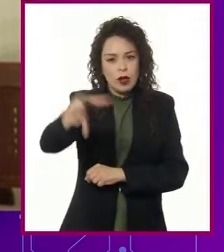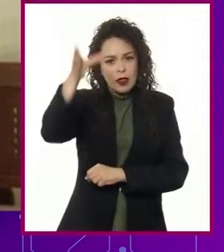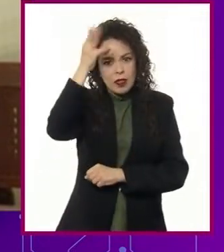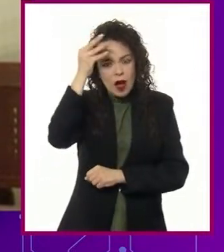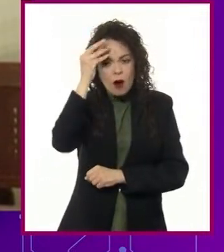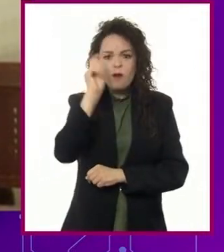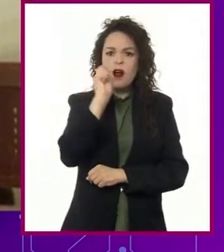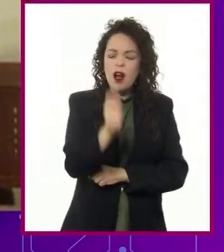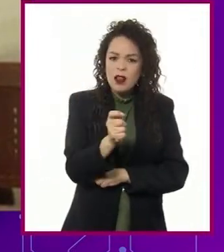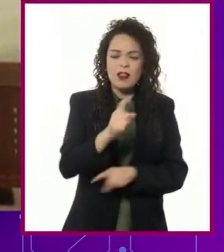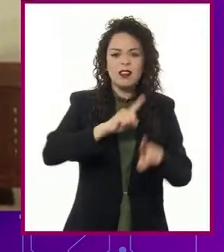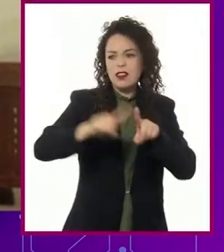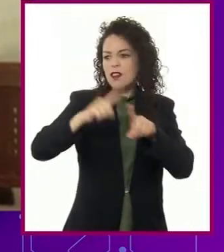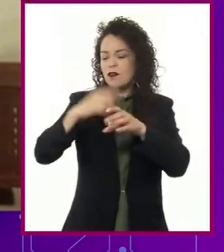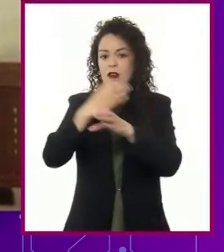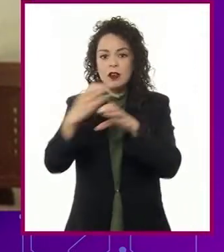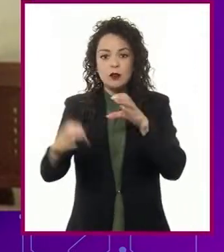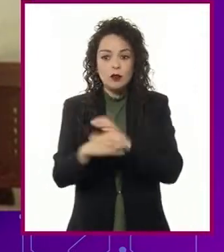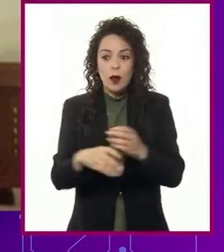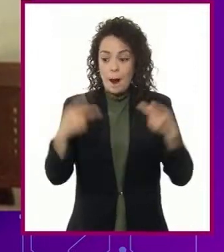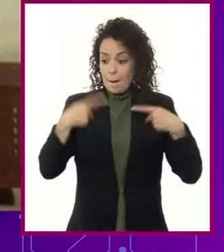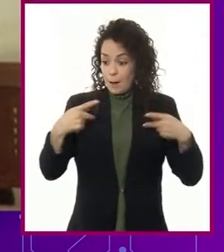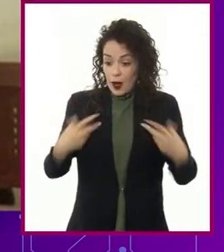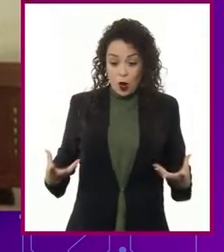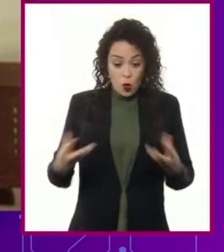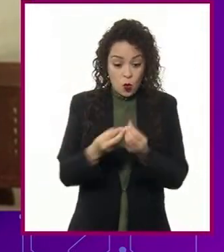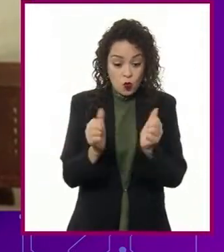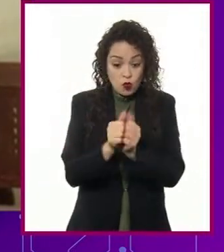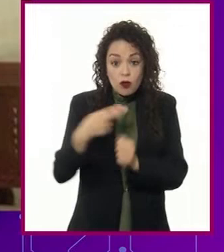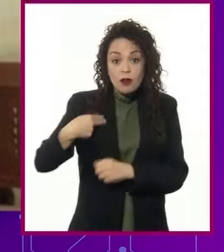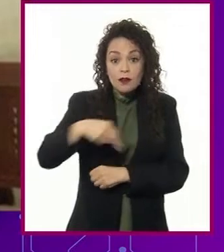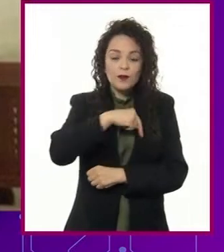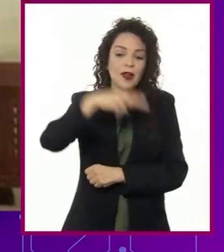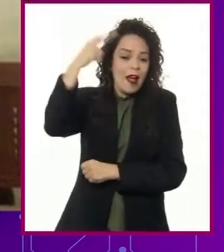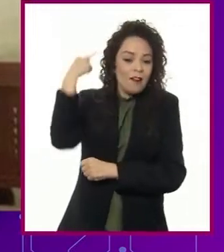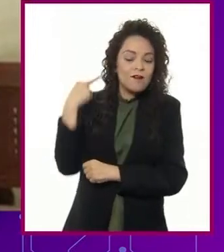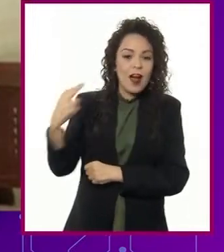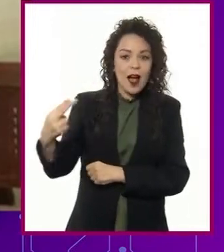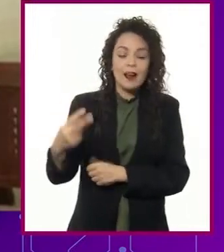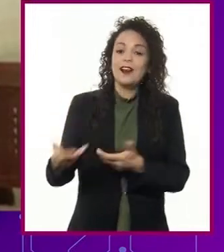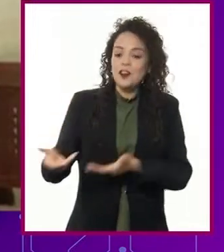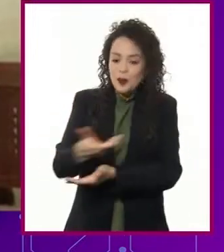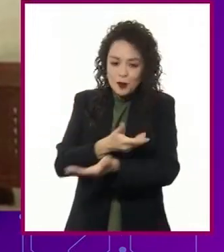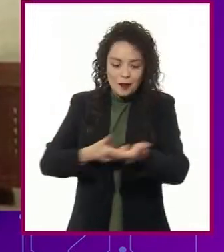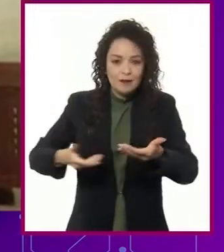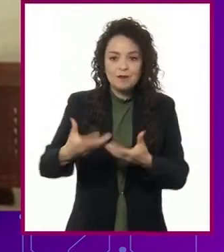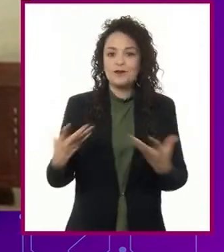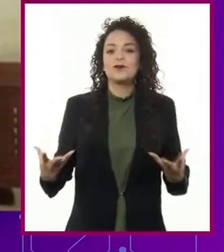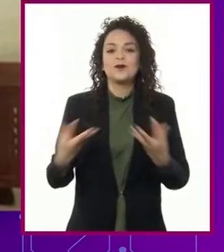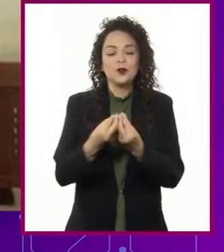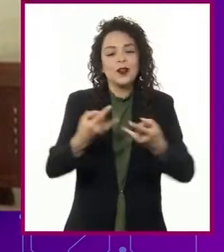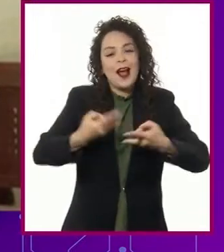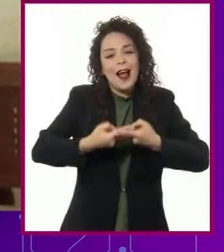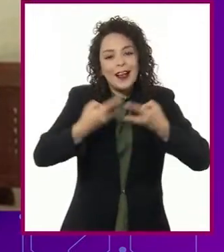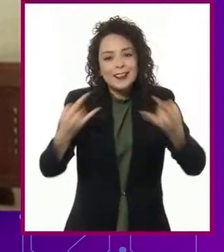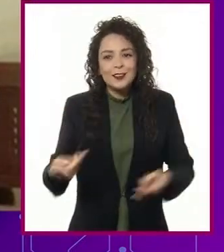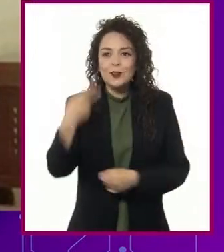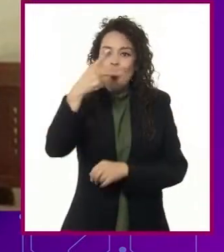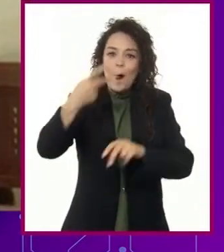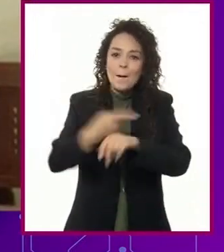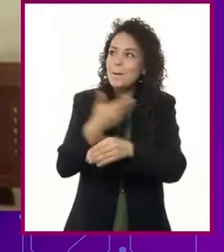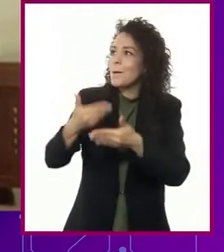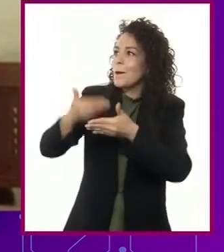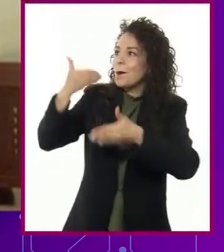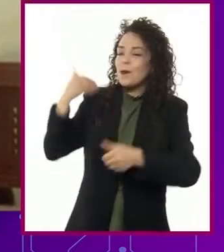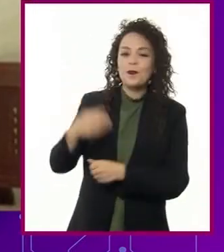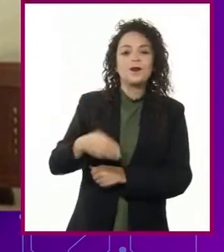las personas que viajan con nosotros y que nos comparten de manera muy grata. Anécdotas, vivencias y